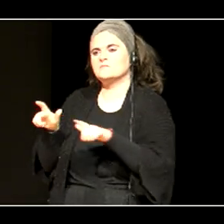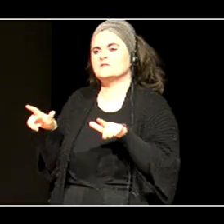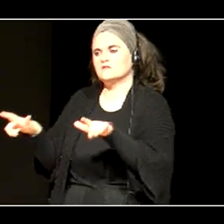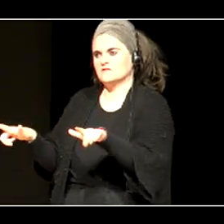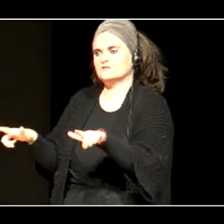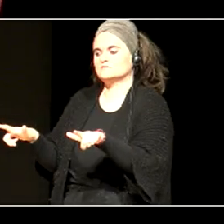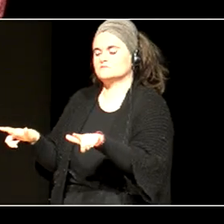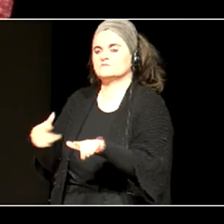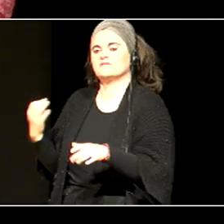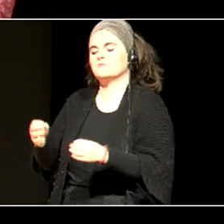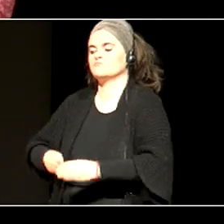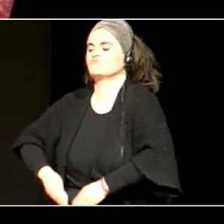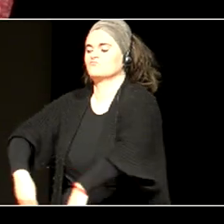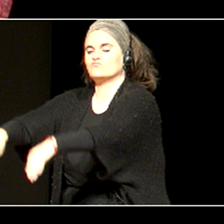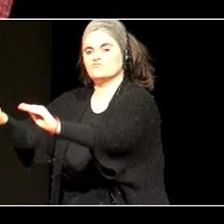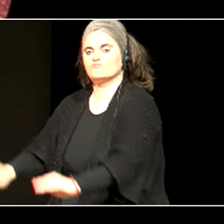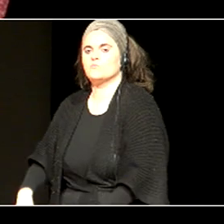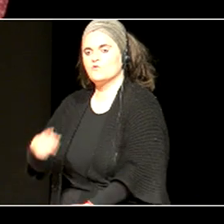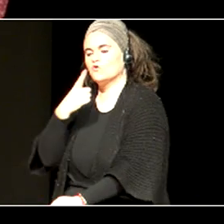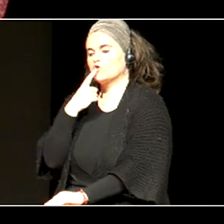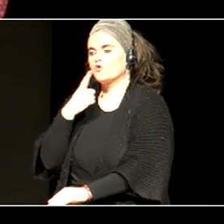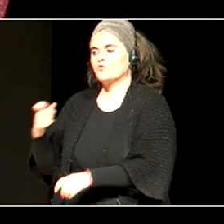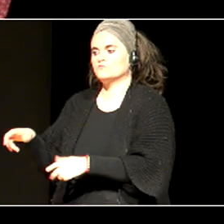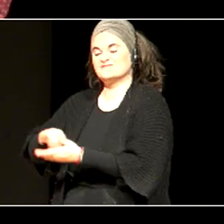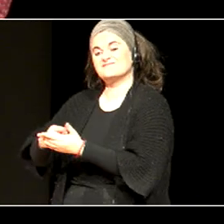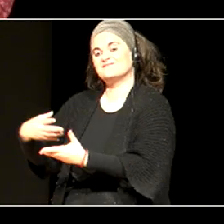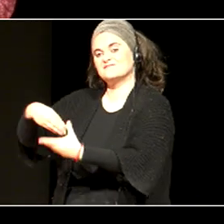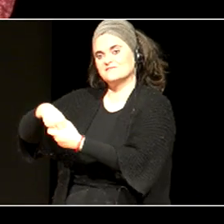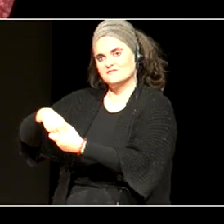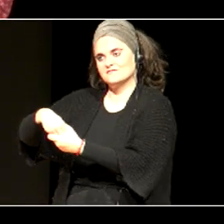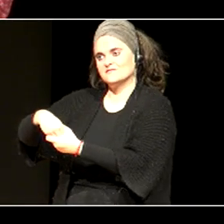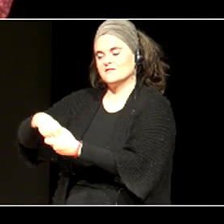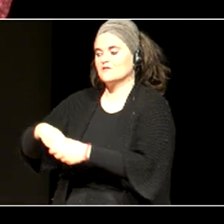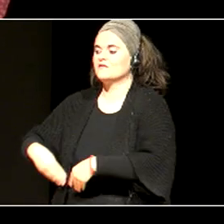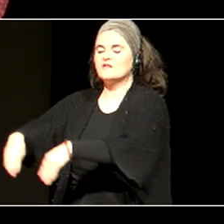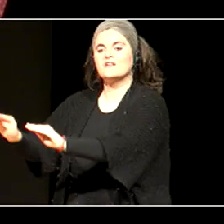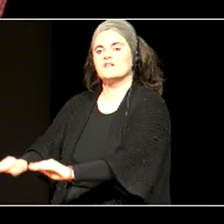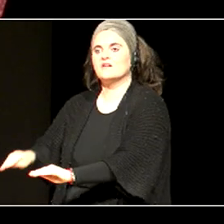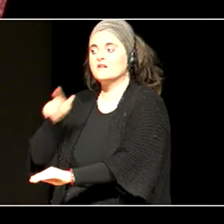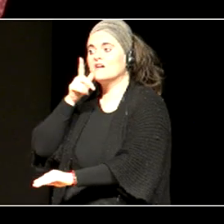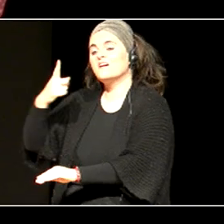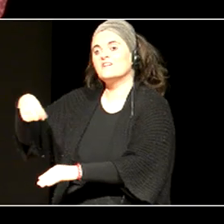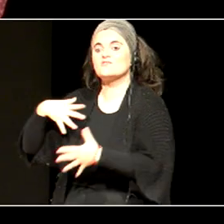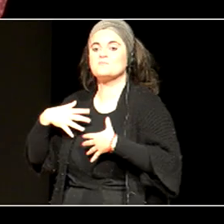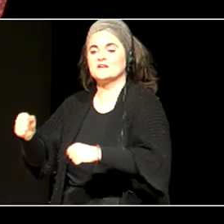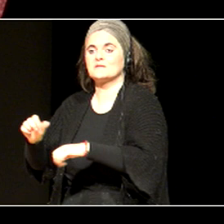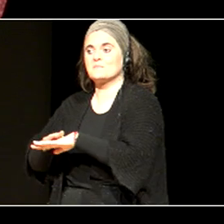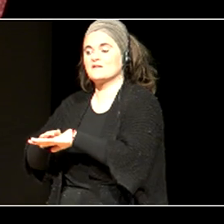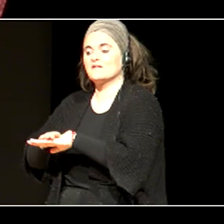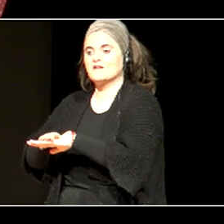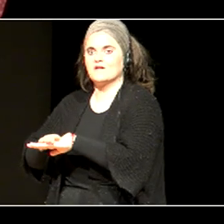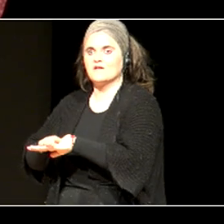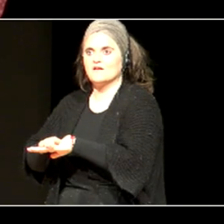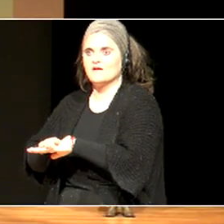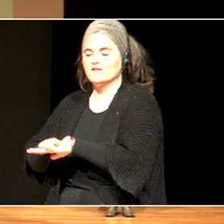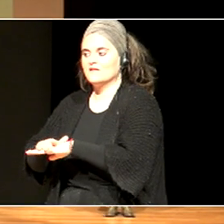roja en el sistema educativo porque tienen la valentía de dejar en nuestras manos lo que más quieren de cada casa